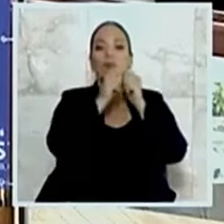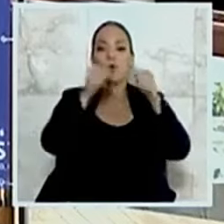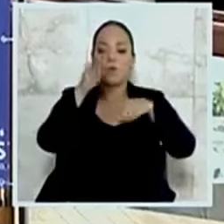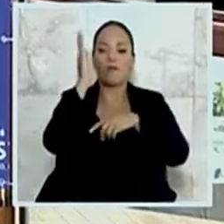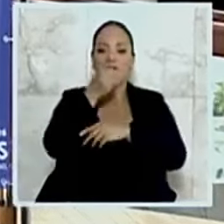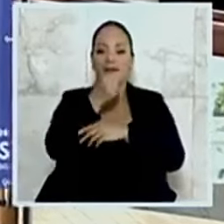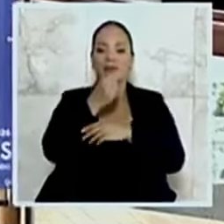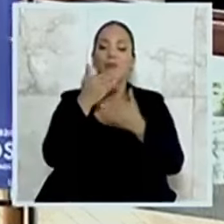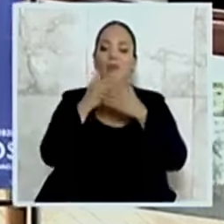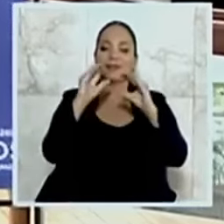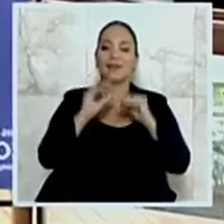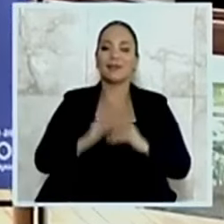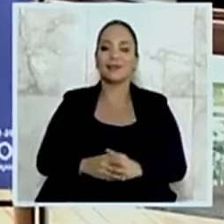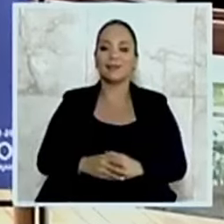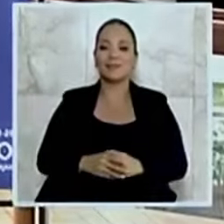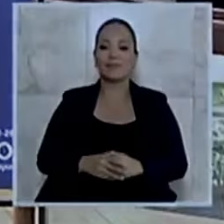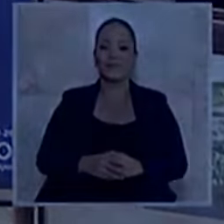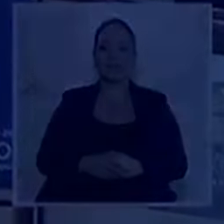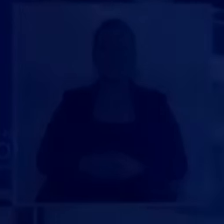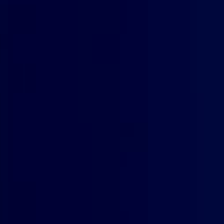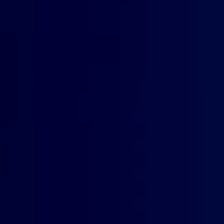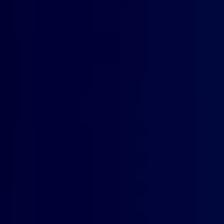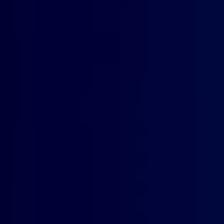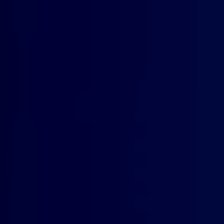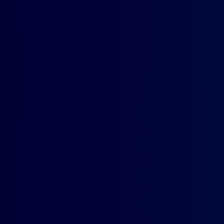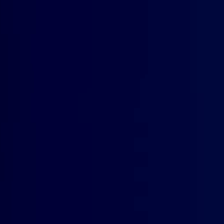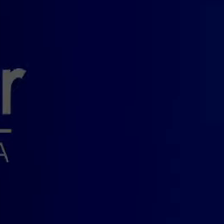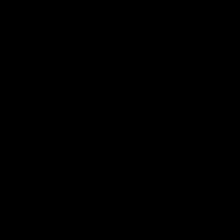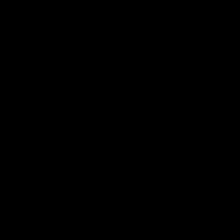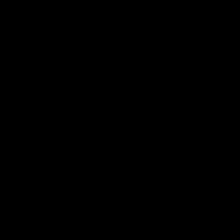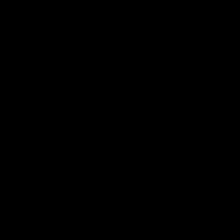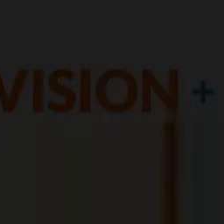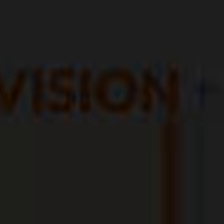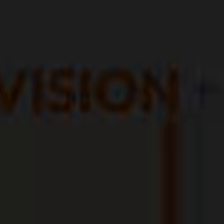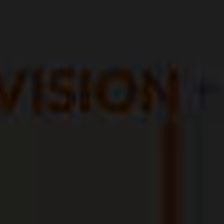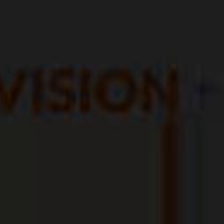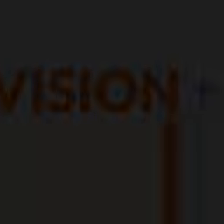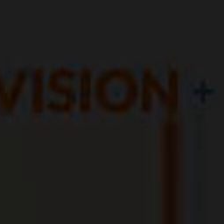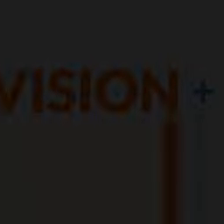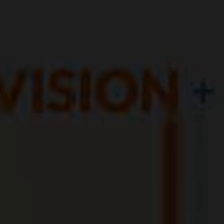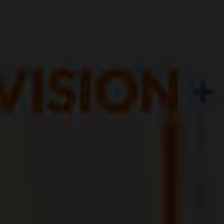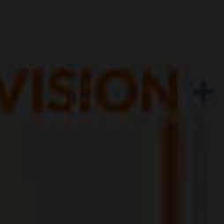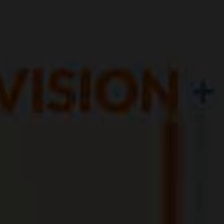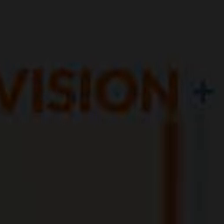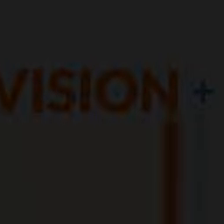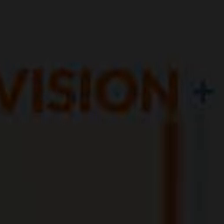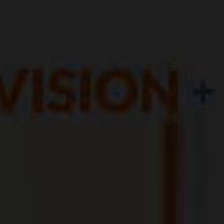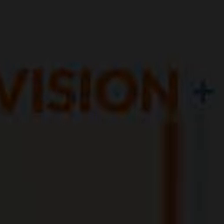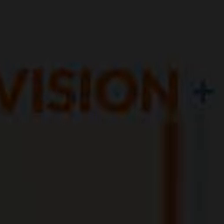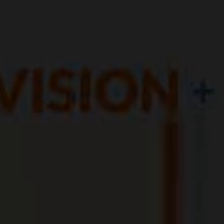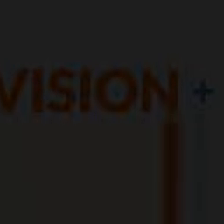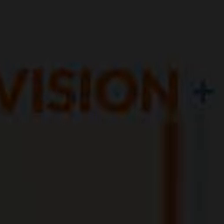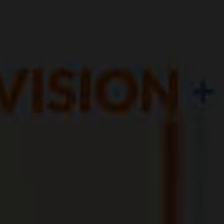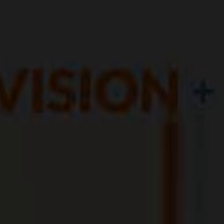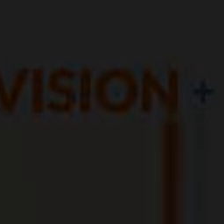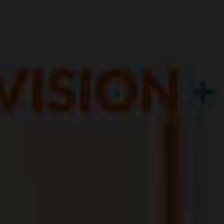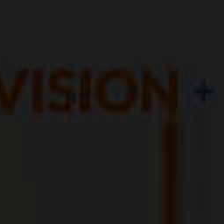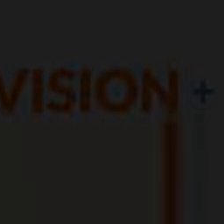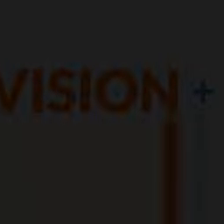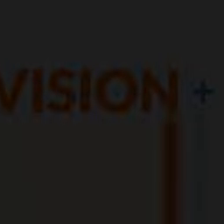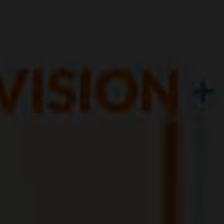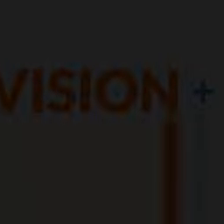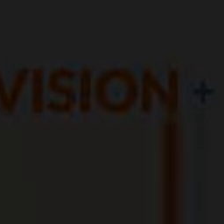de prensa de hoy. Agradecemos a los jerarcas, medios de comunicación y a las personas que nos acompañaron en la conferencia de prensa.